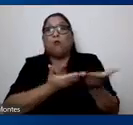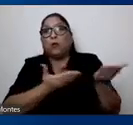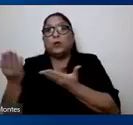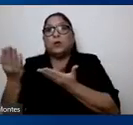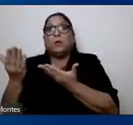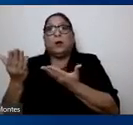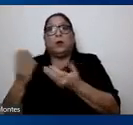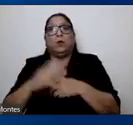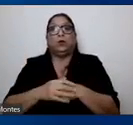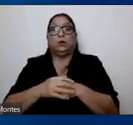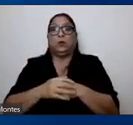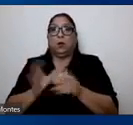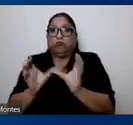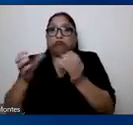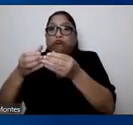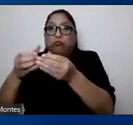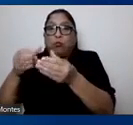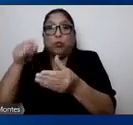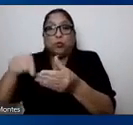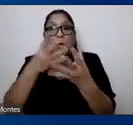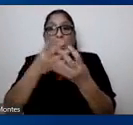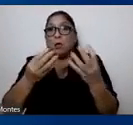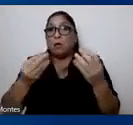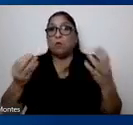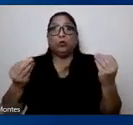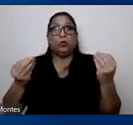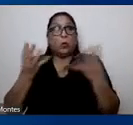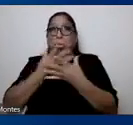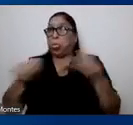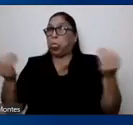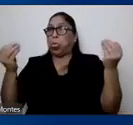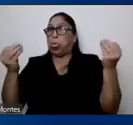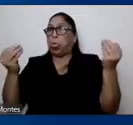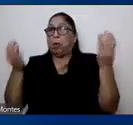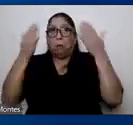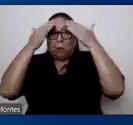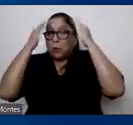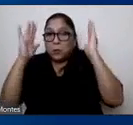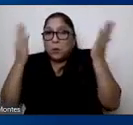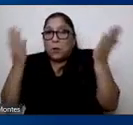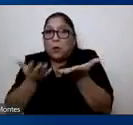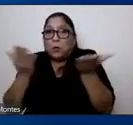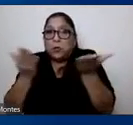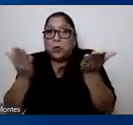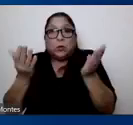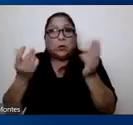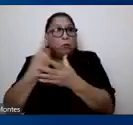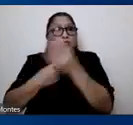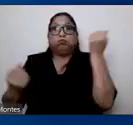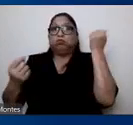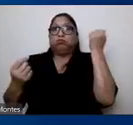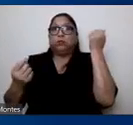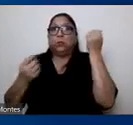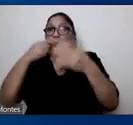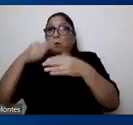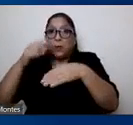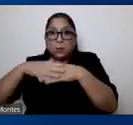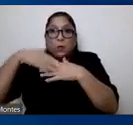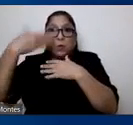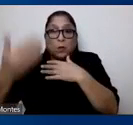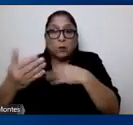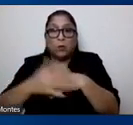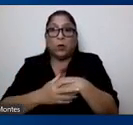bases contrasubversivas en donde muchos de ellos ya no salieron o no se dio cuenta de dónde fue su paradero posterior a